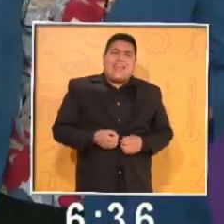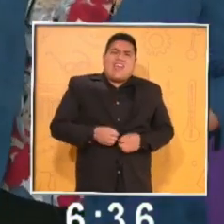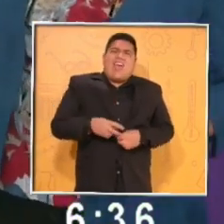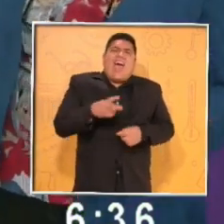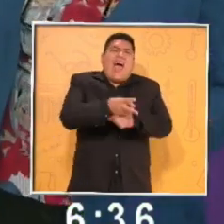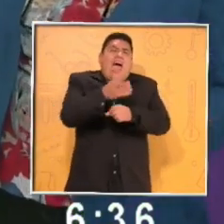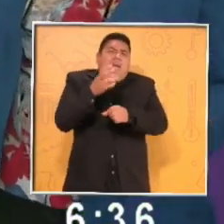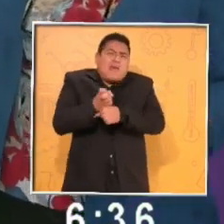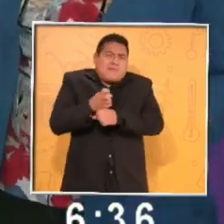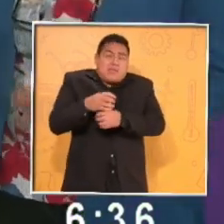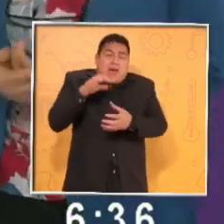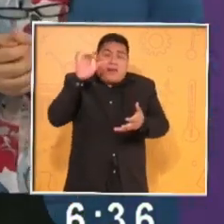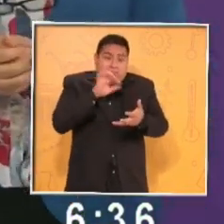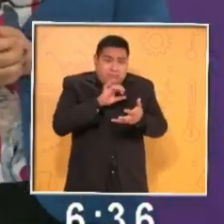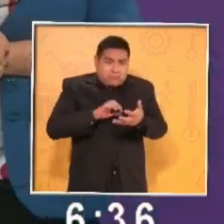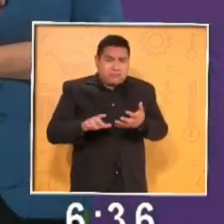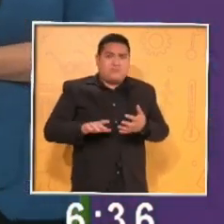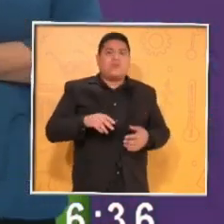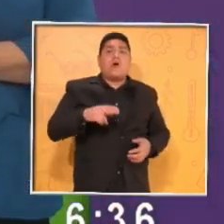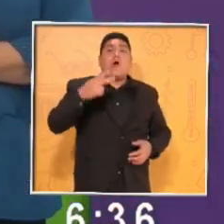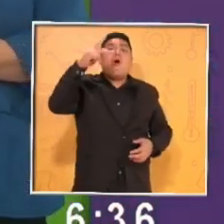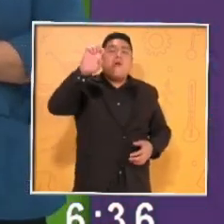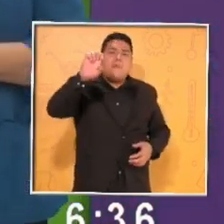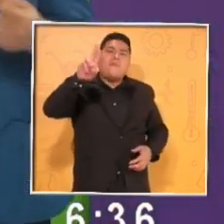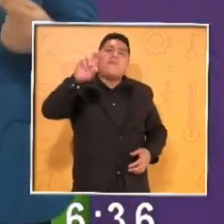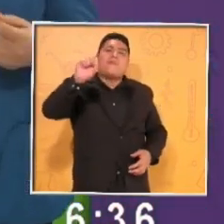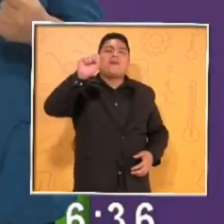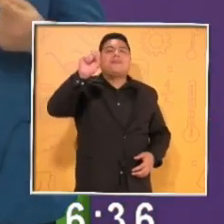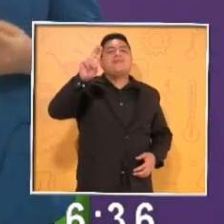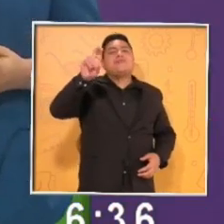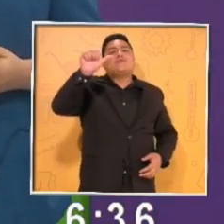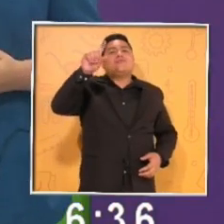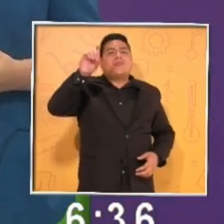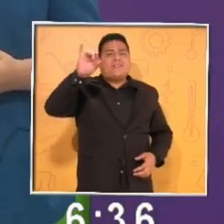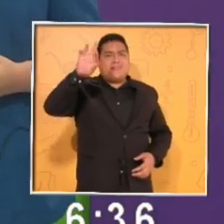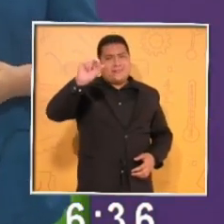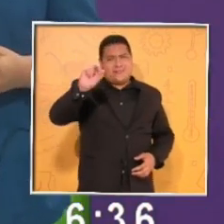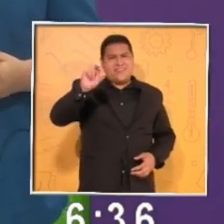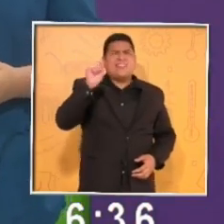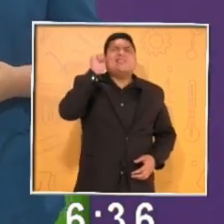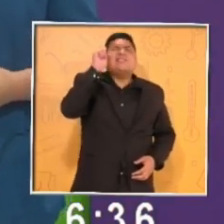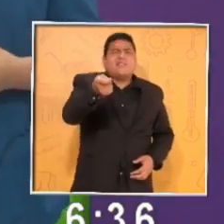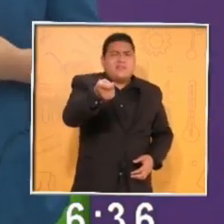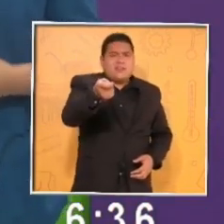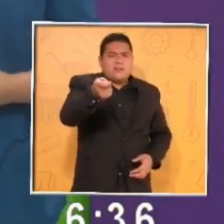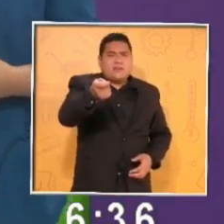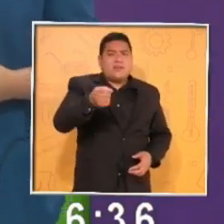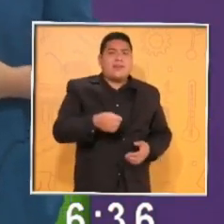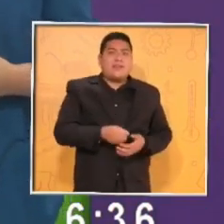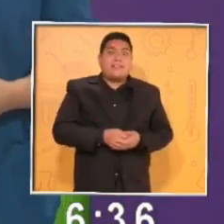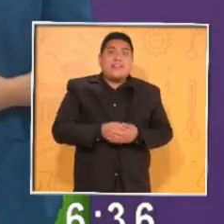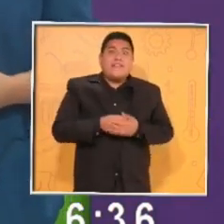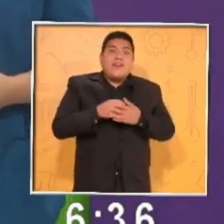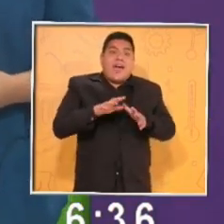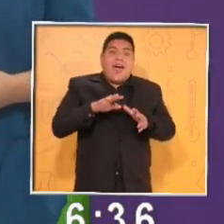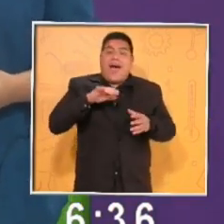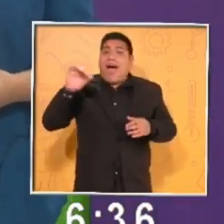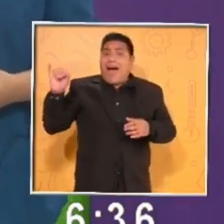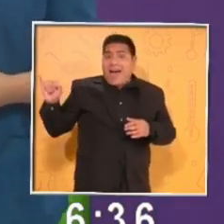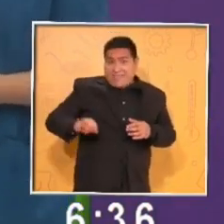significa persuadir? Lo platicábamos ayer. La palabra persuadir significa